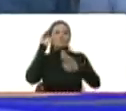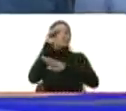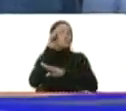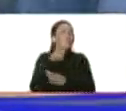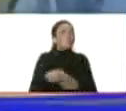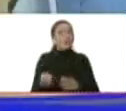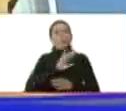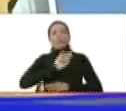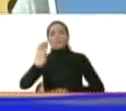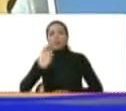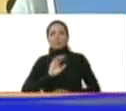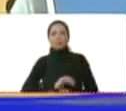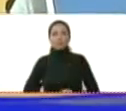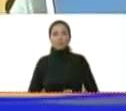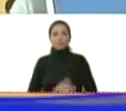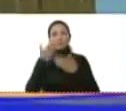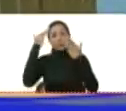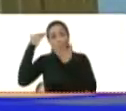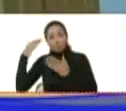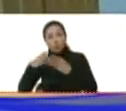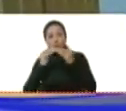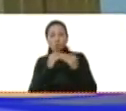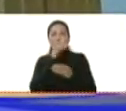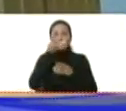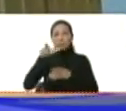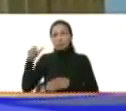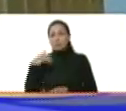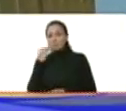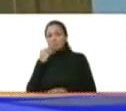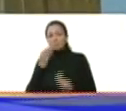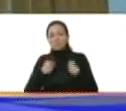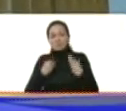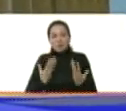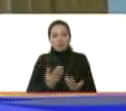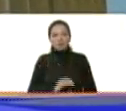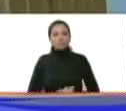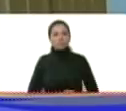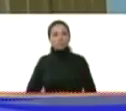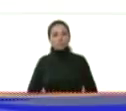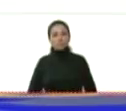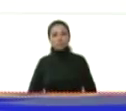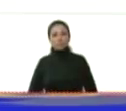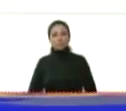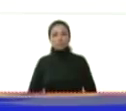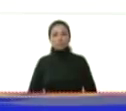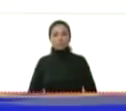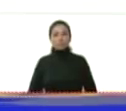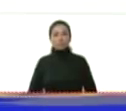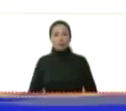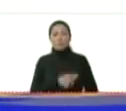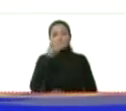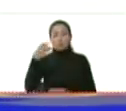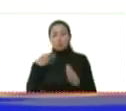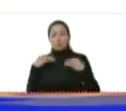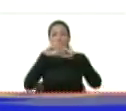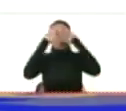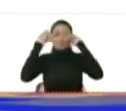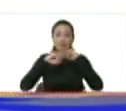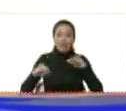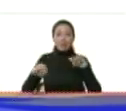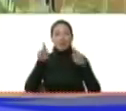por la patria. Saludo a todos los vecinos por aquí y vecinas vecino, ¡feliz